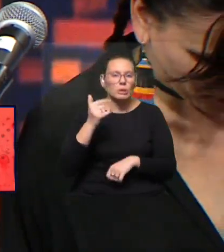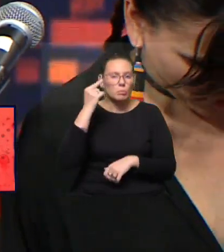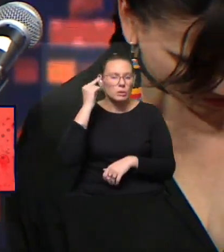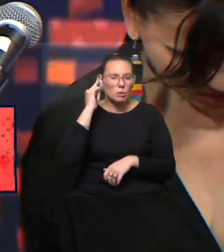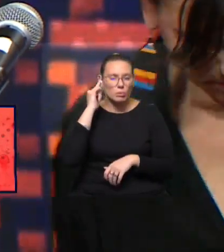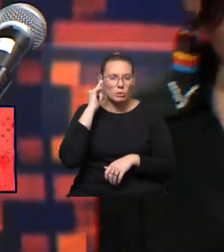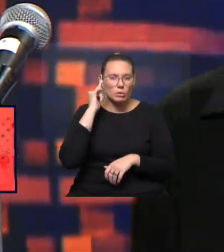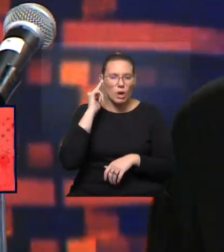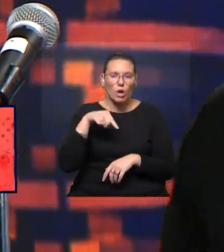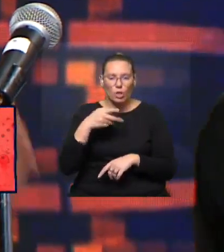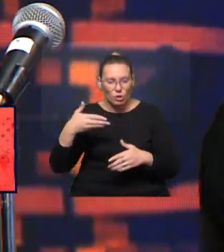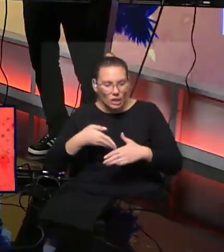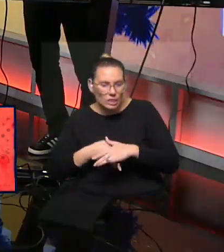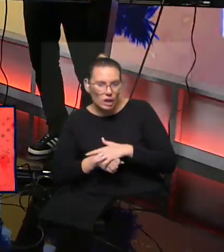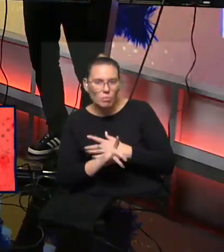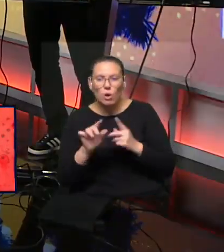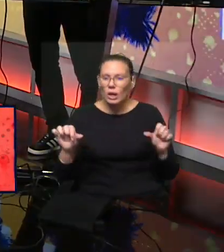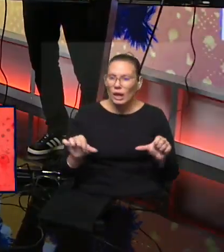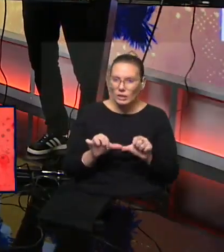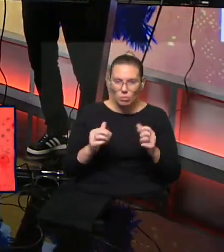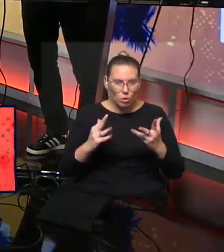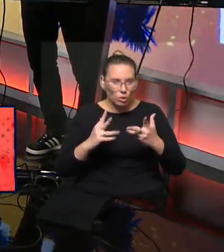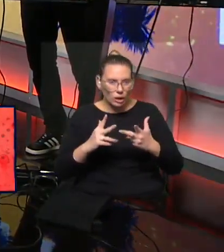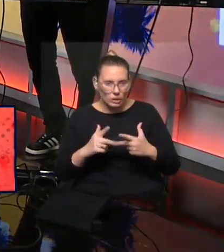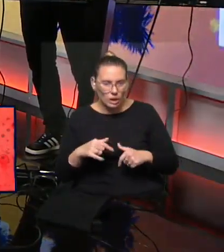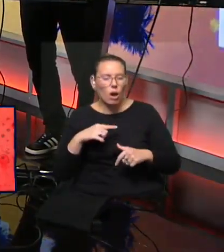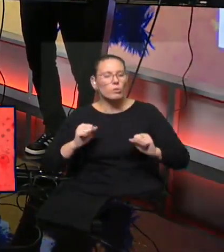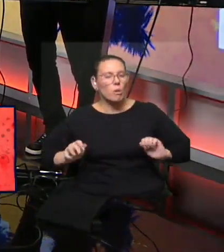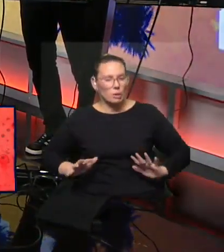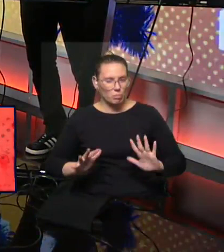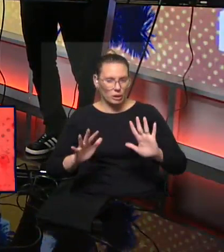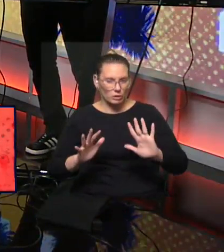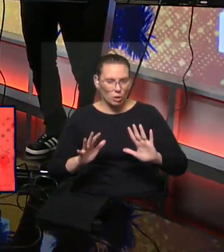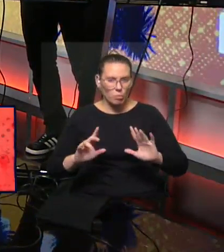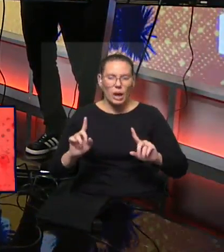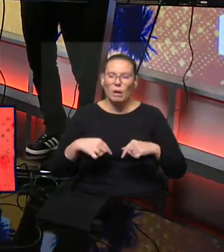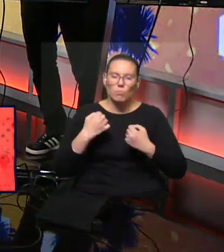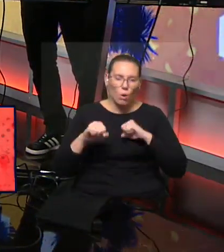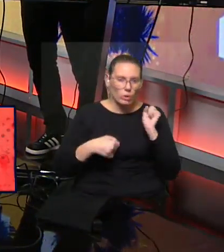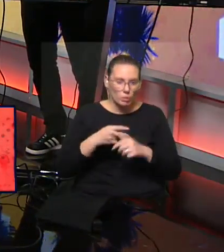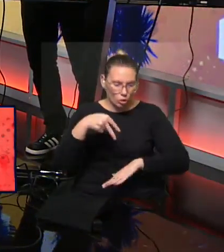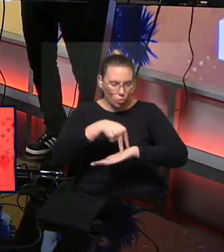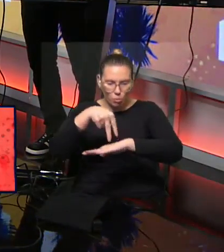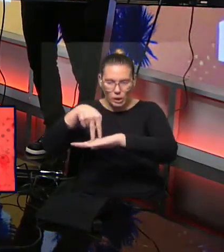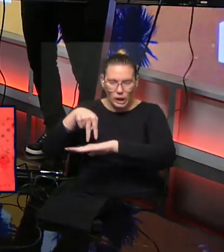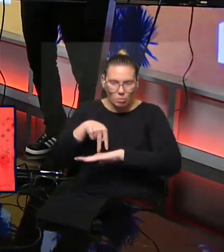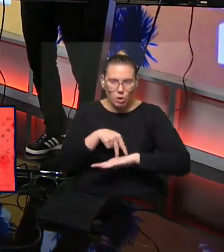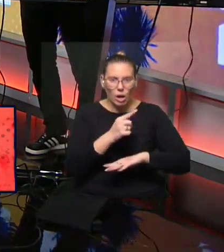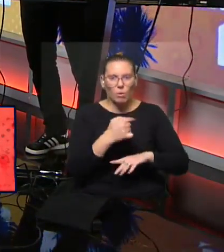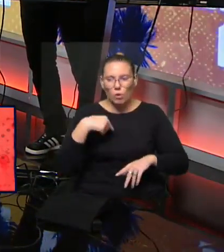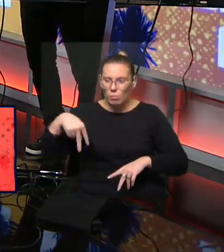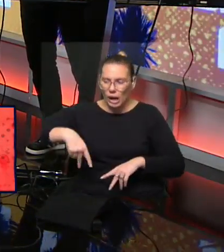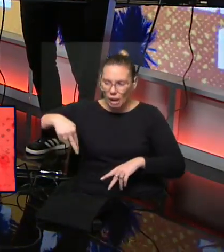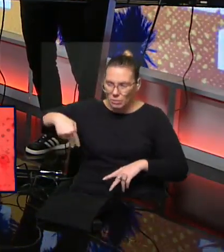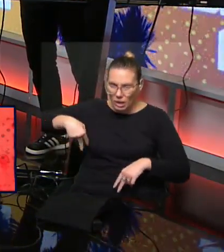Por dónde entramos qué hacemos O sea hay un guión para todos los movimientos que hacemos acá que hacemos allá bueno vos para